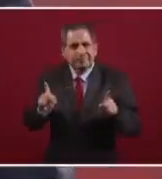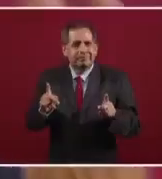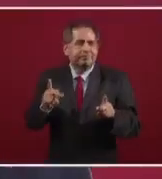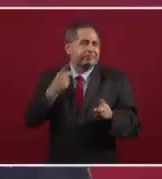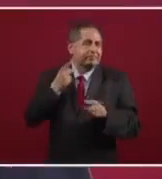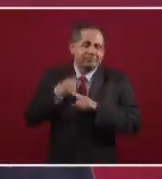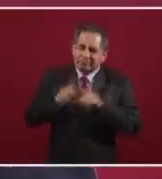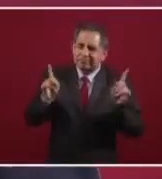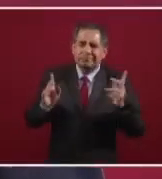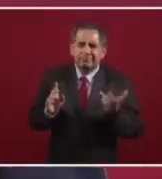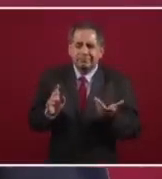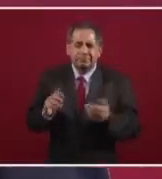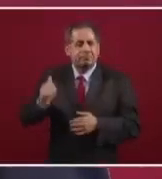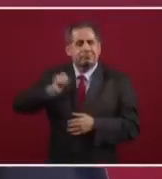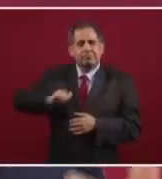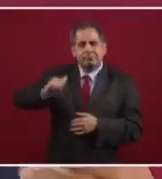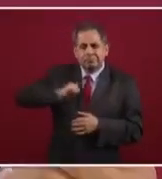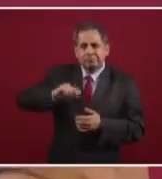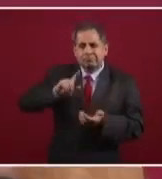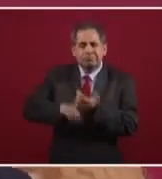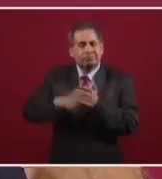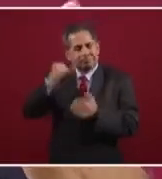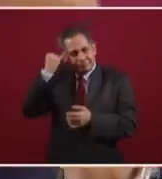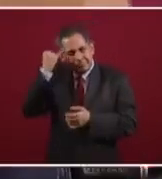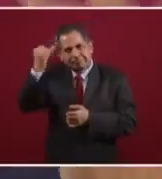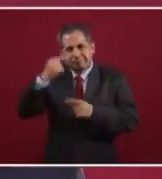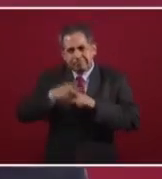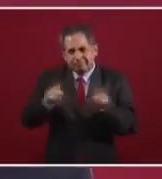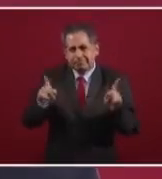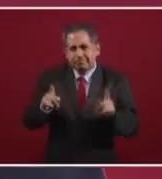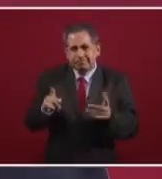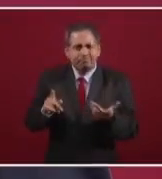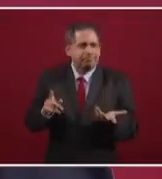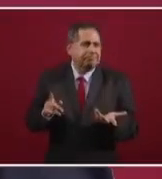del viejo régimen, de